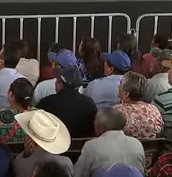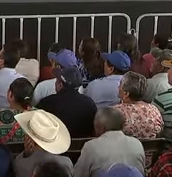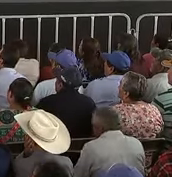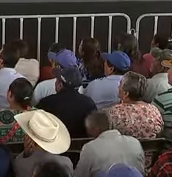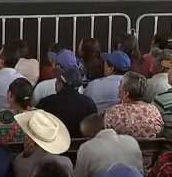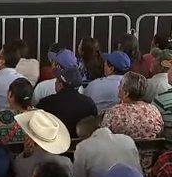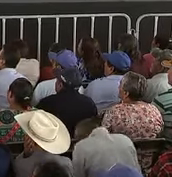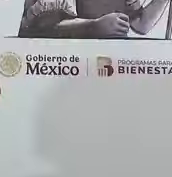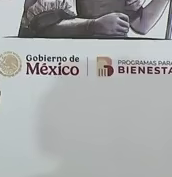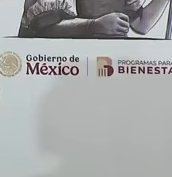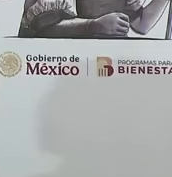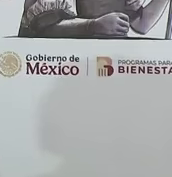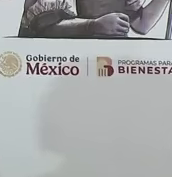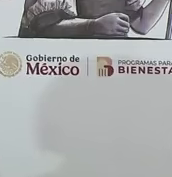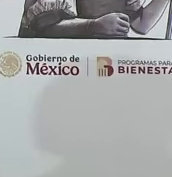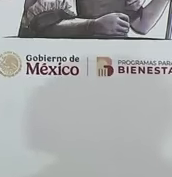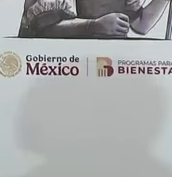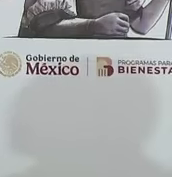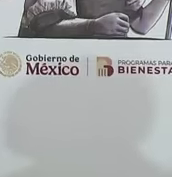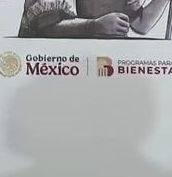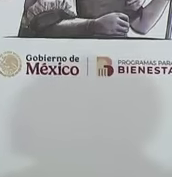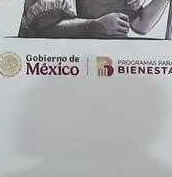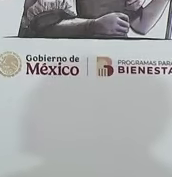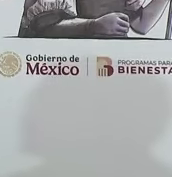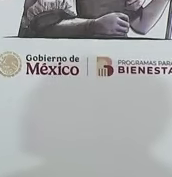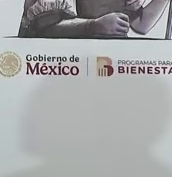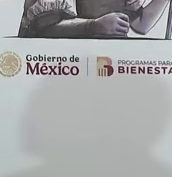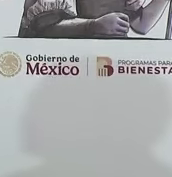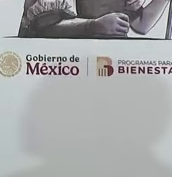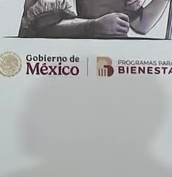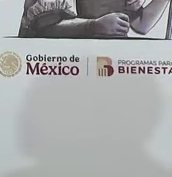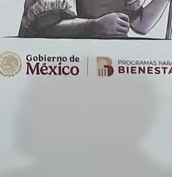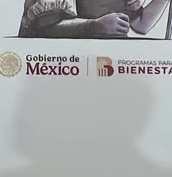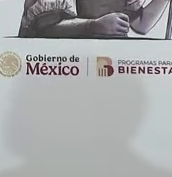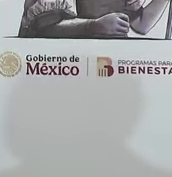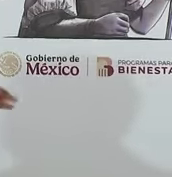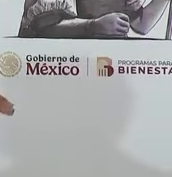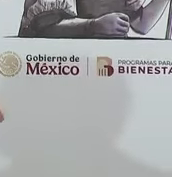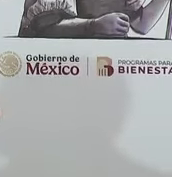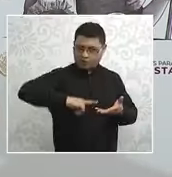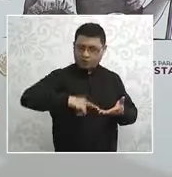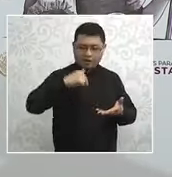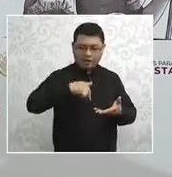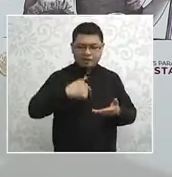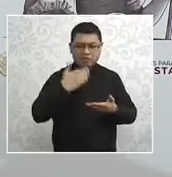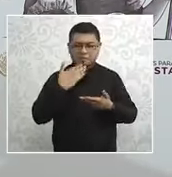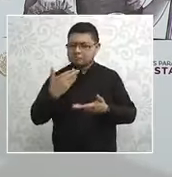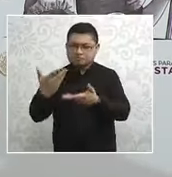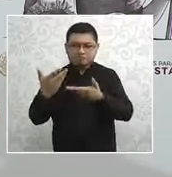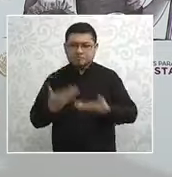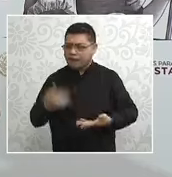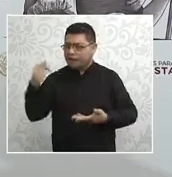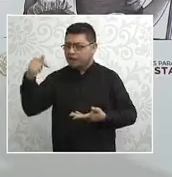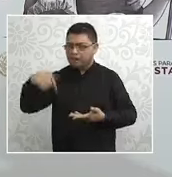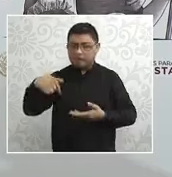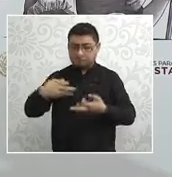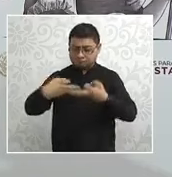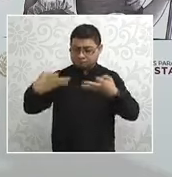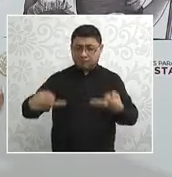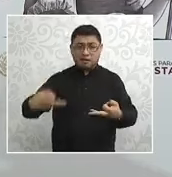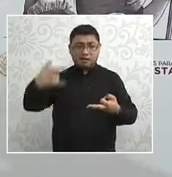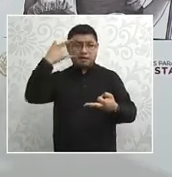Sansores Muchísimas gracias por recibirnos como siempre con mucho cariño en esta tierra envío un